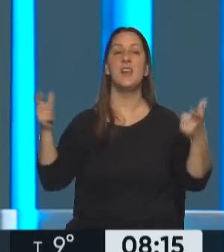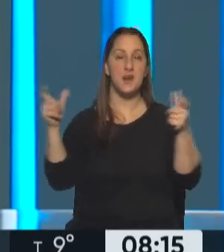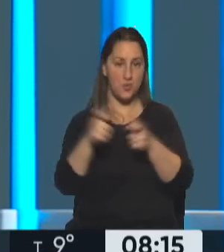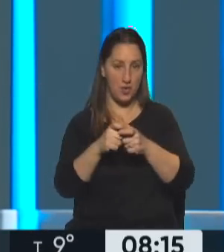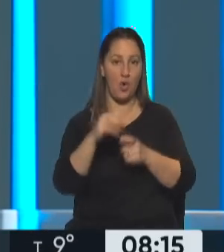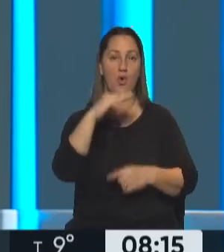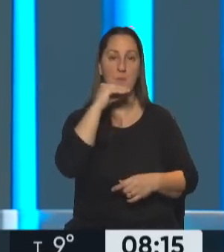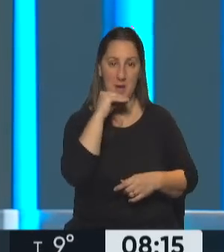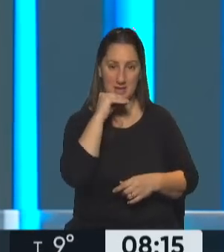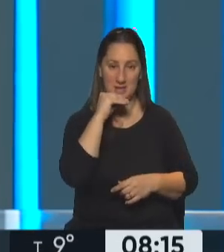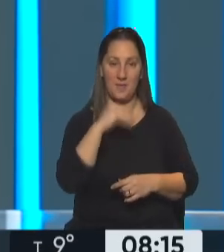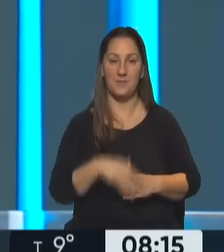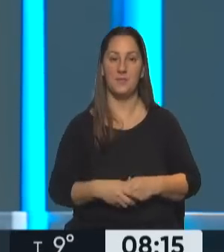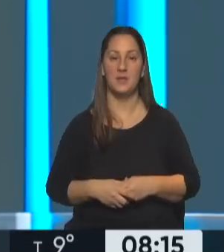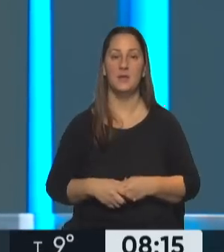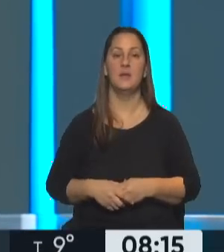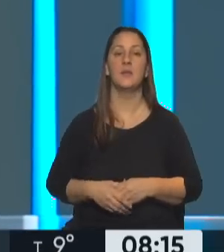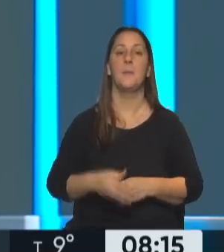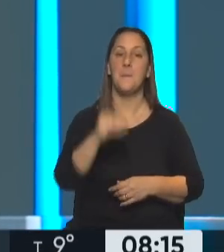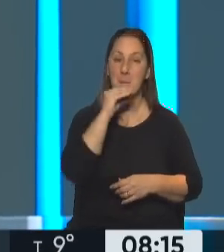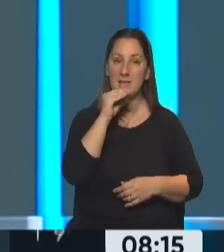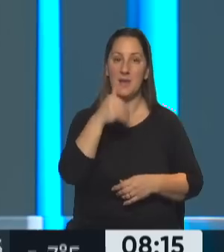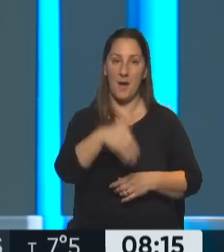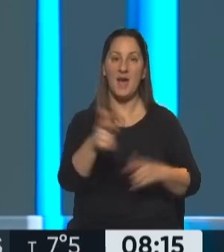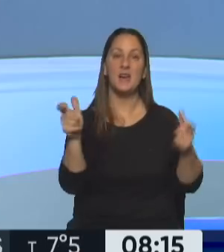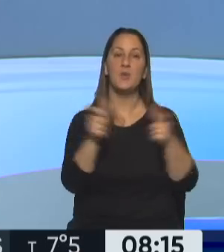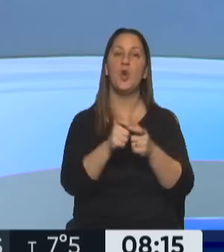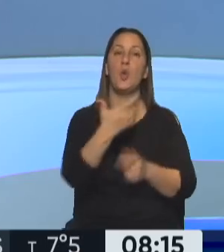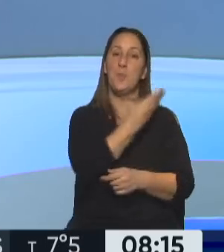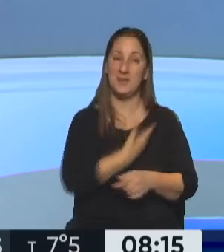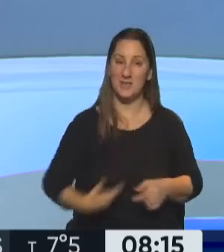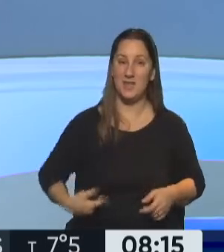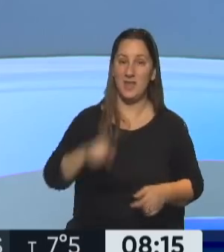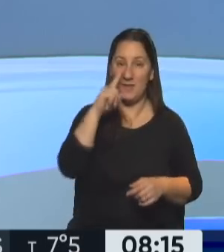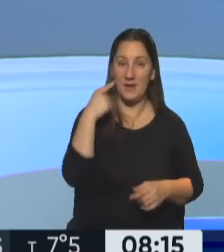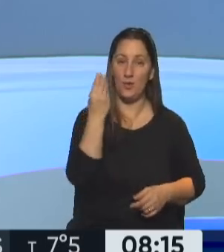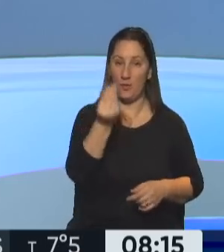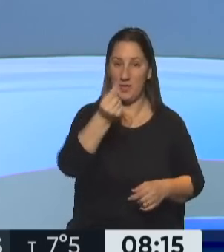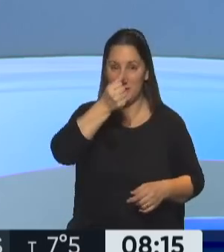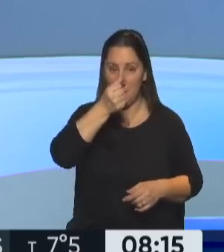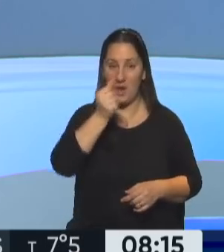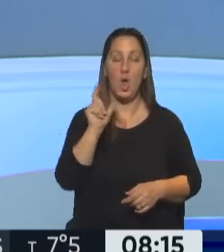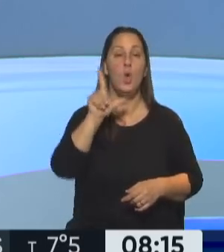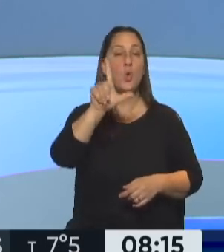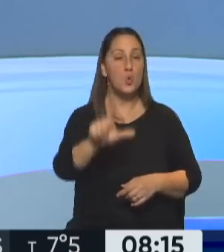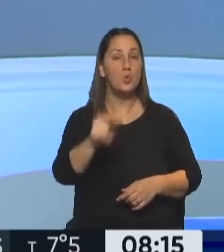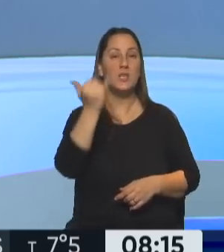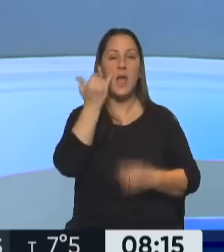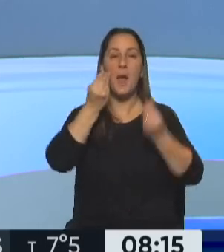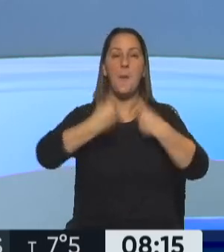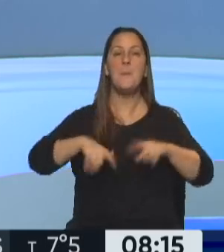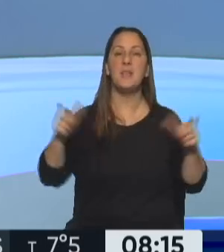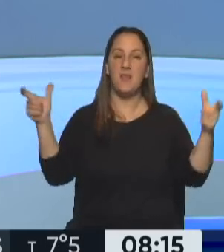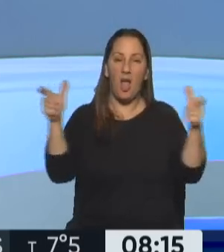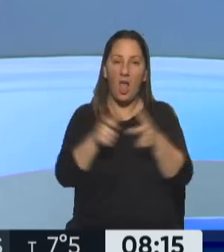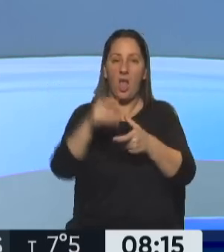Massa. También es cierto que Sergio Massa tiene previsto una reunión con el presidente de la Nación durante el fin de semana. El lunes estaría anunciando el gabinete